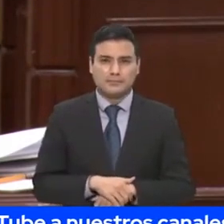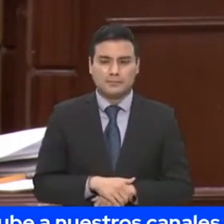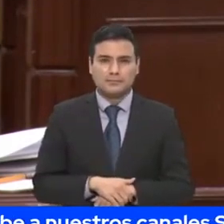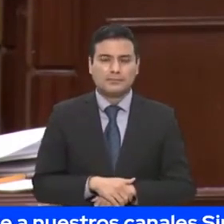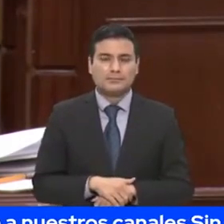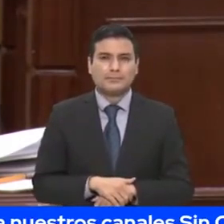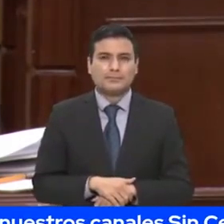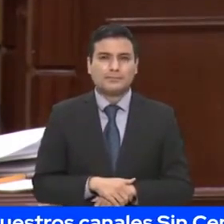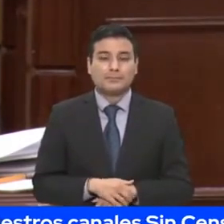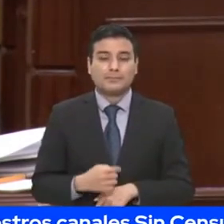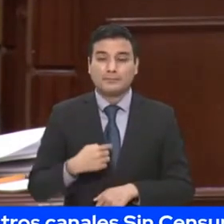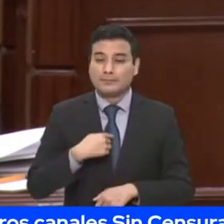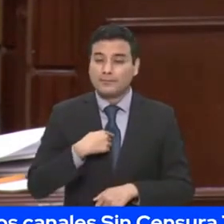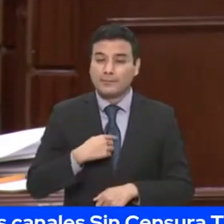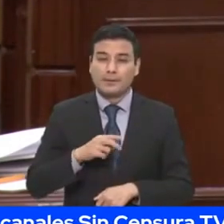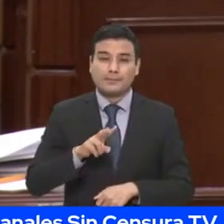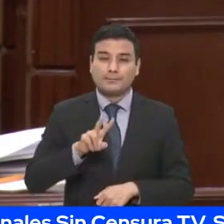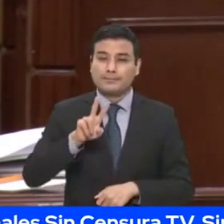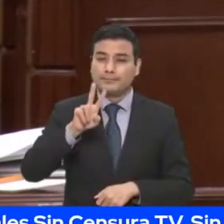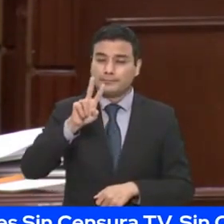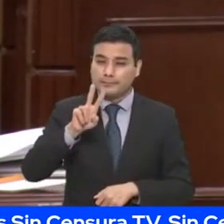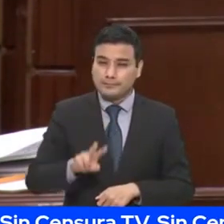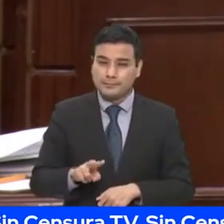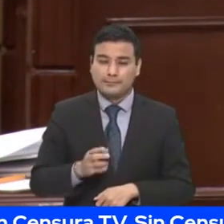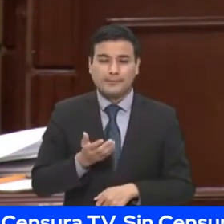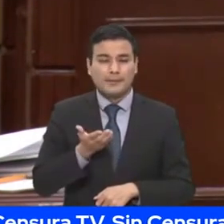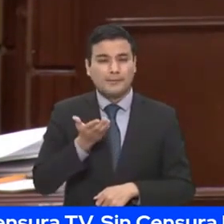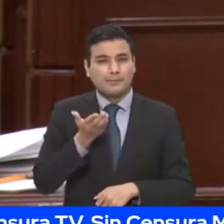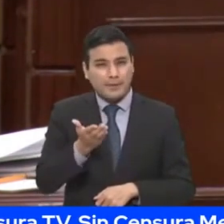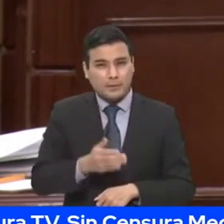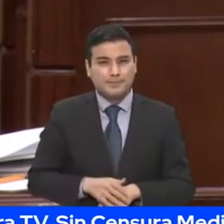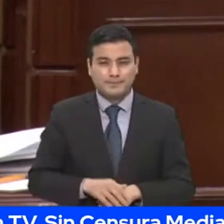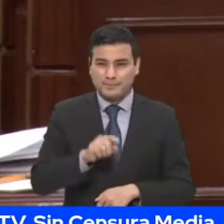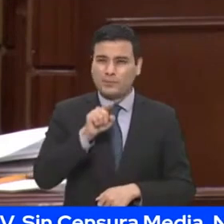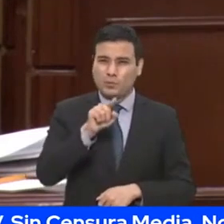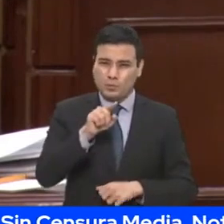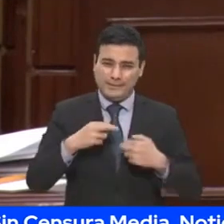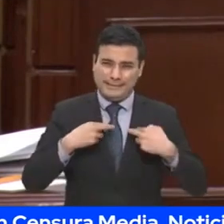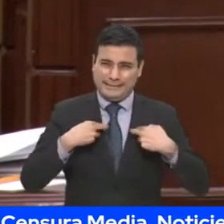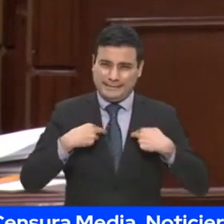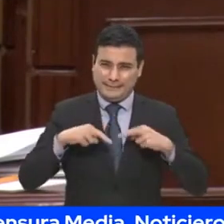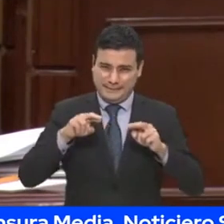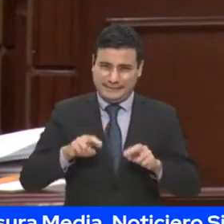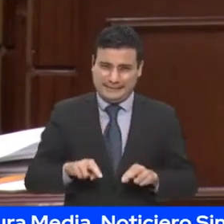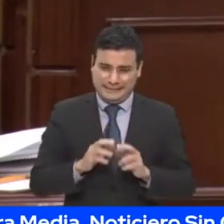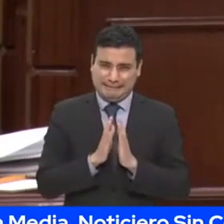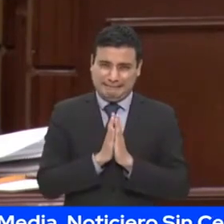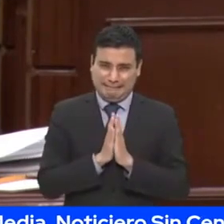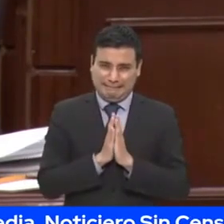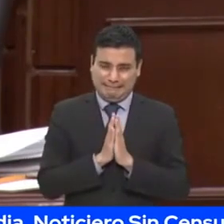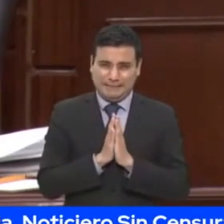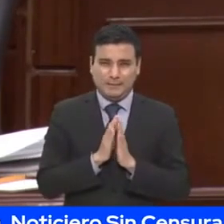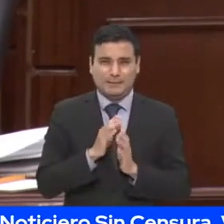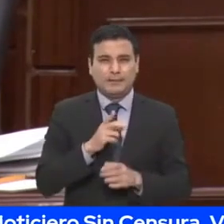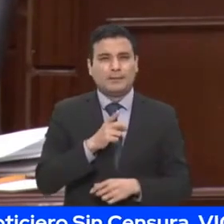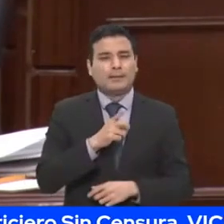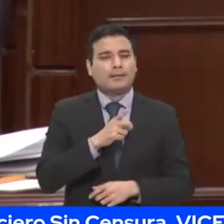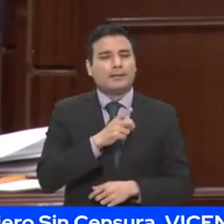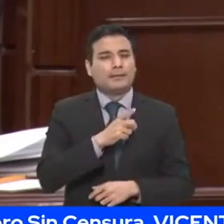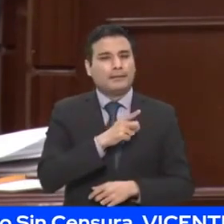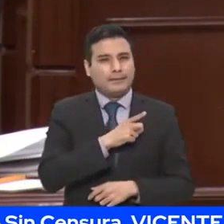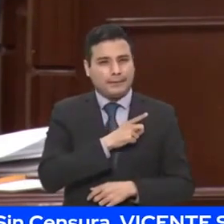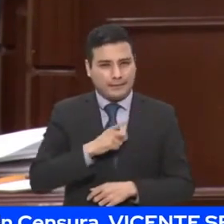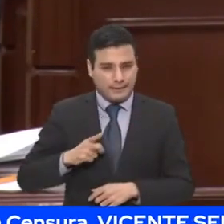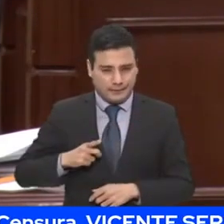Yo pediría de verdad que usted, señor representante, pudiera